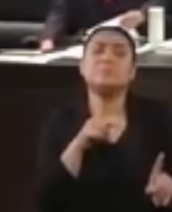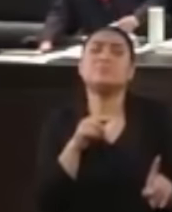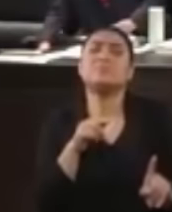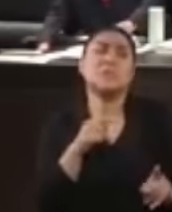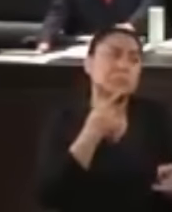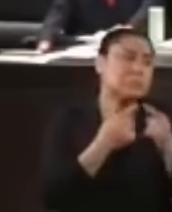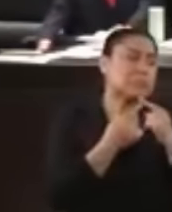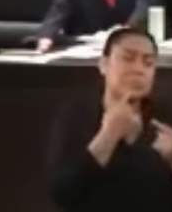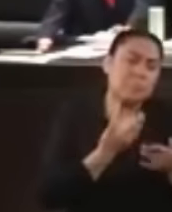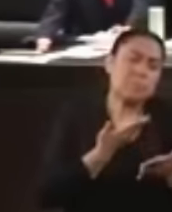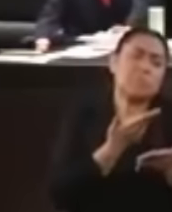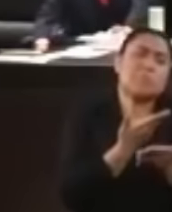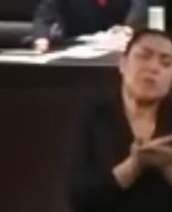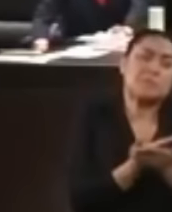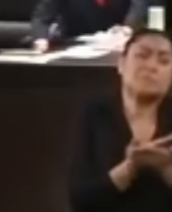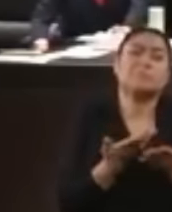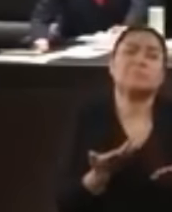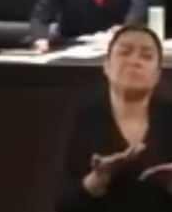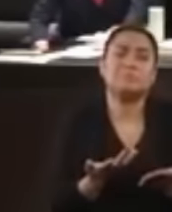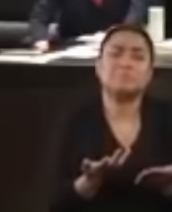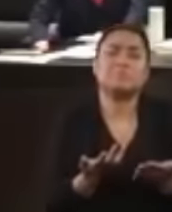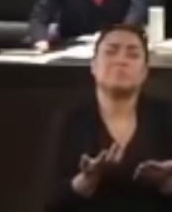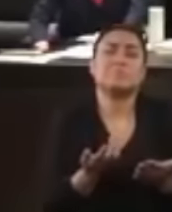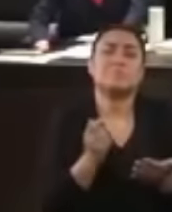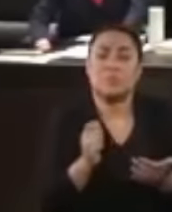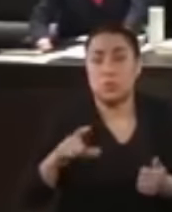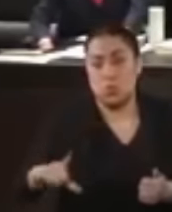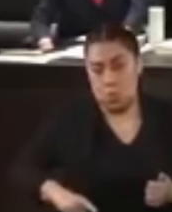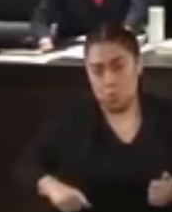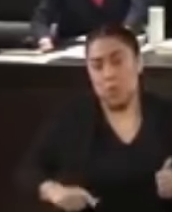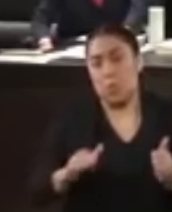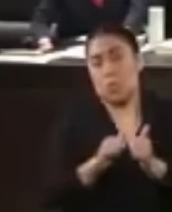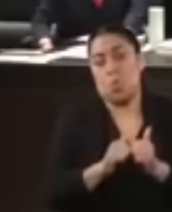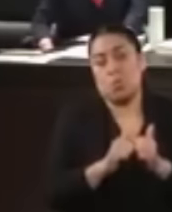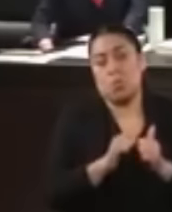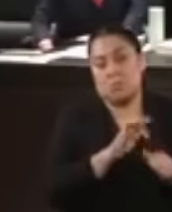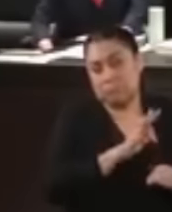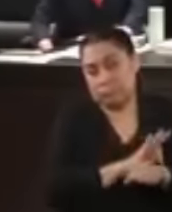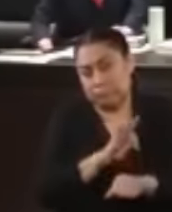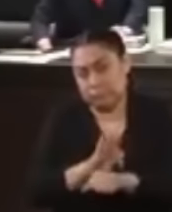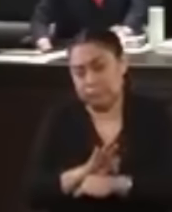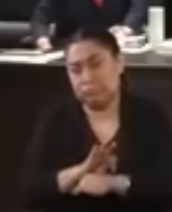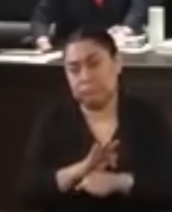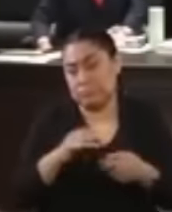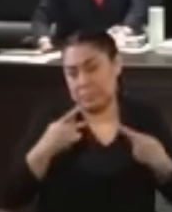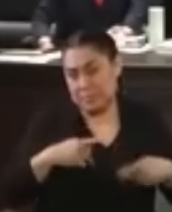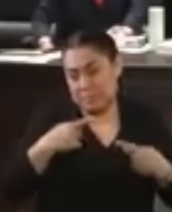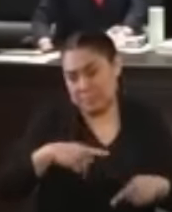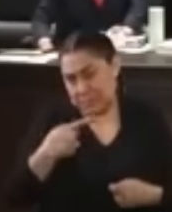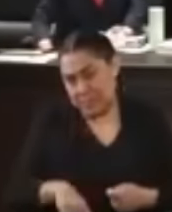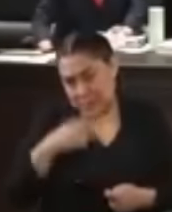modelo del estado del bienestar y del humanismo mexicano. Y aquí